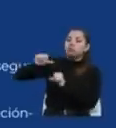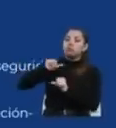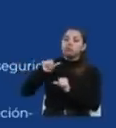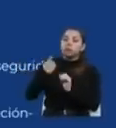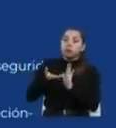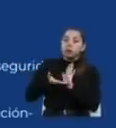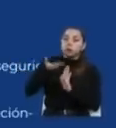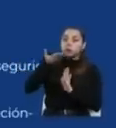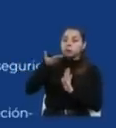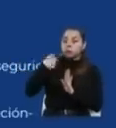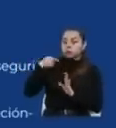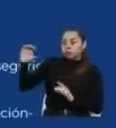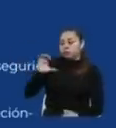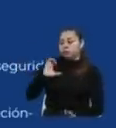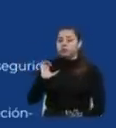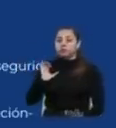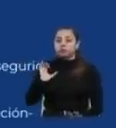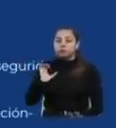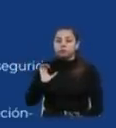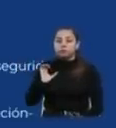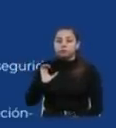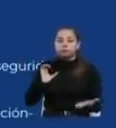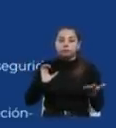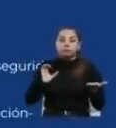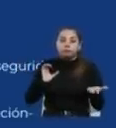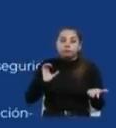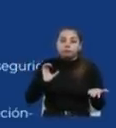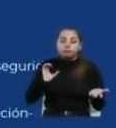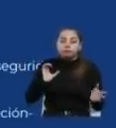poco mayor para esos campesinos.